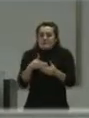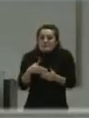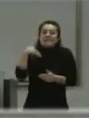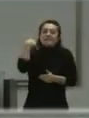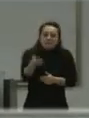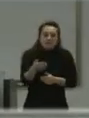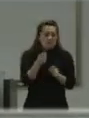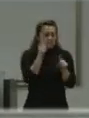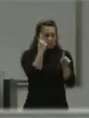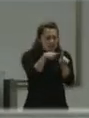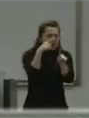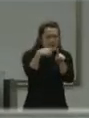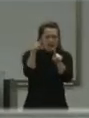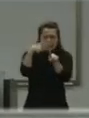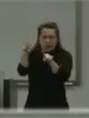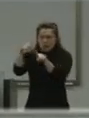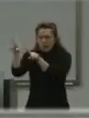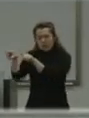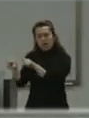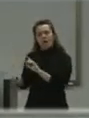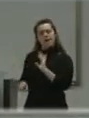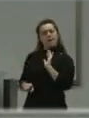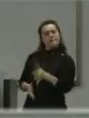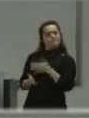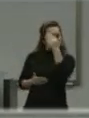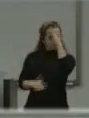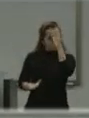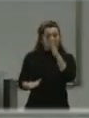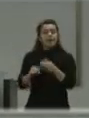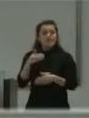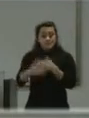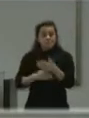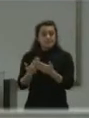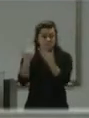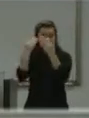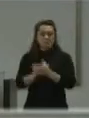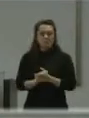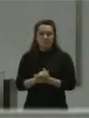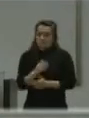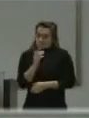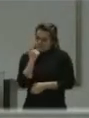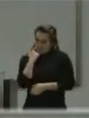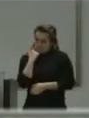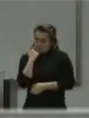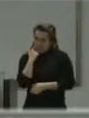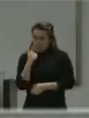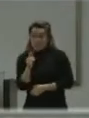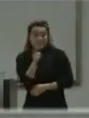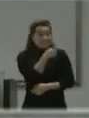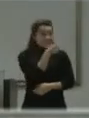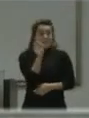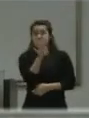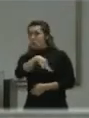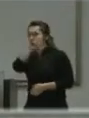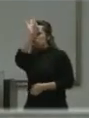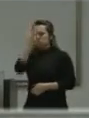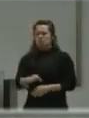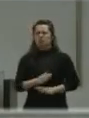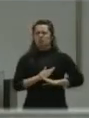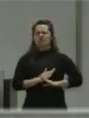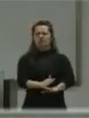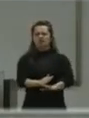que existen otras otras variantes que cabe anotar que no son efectivos al 100% como